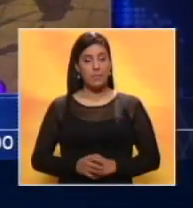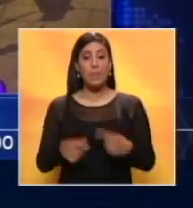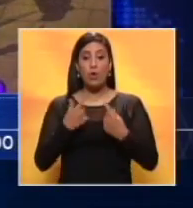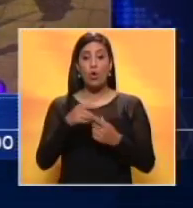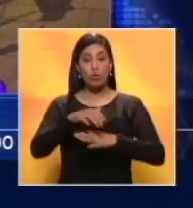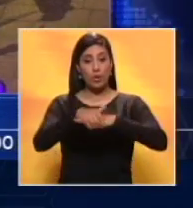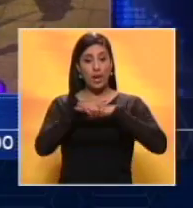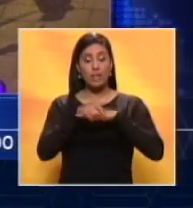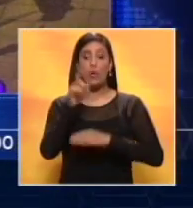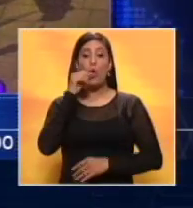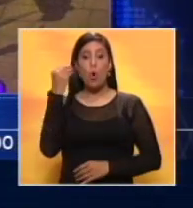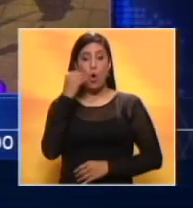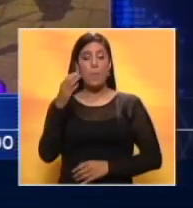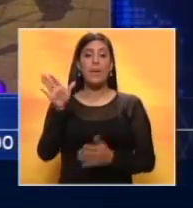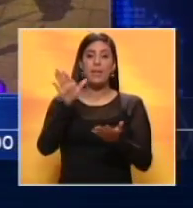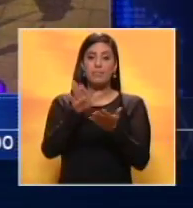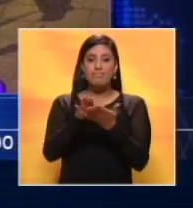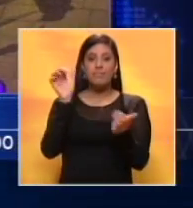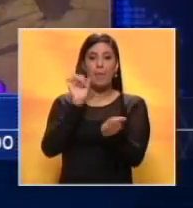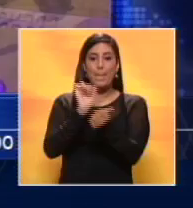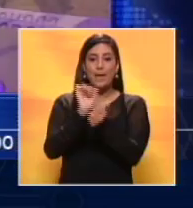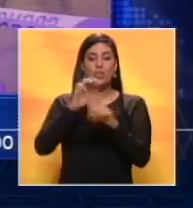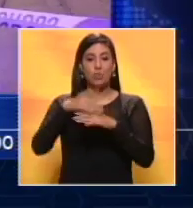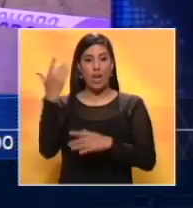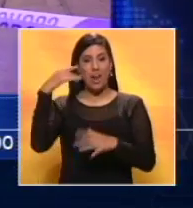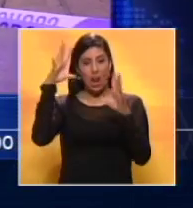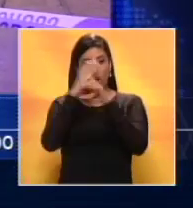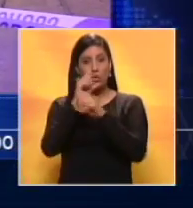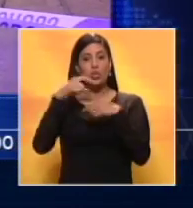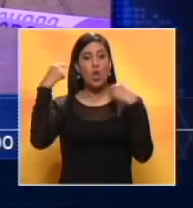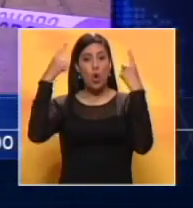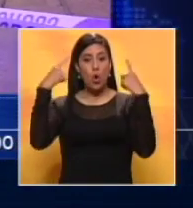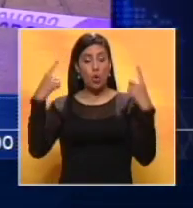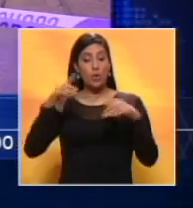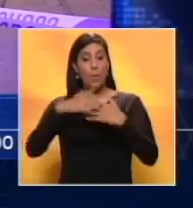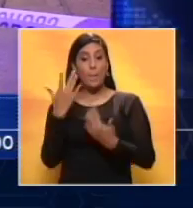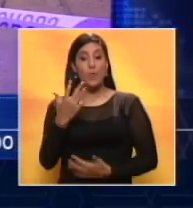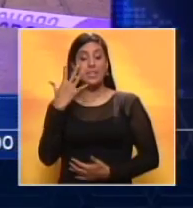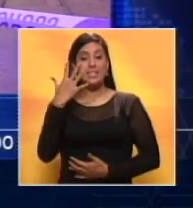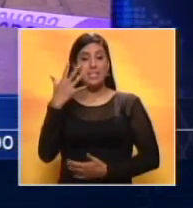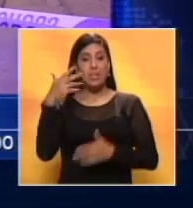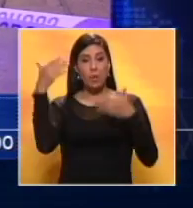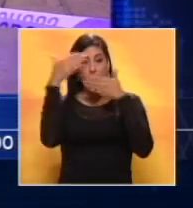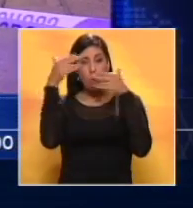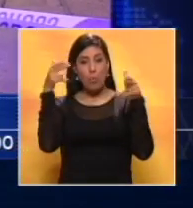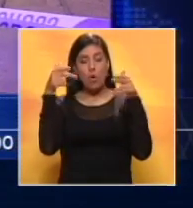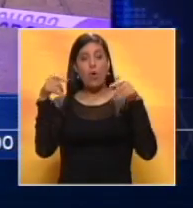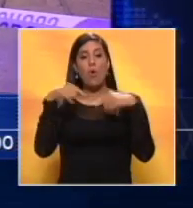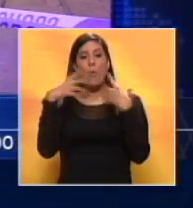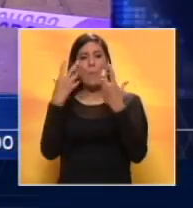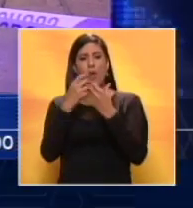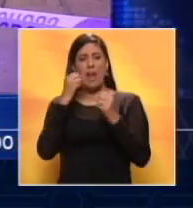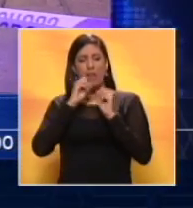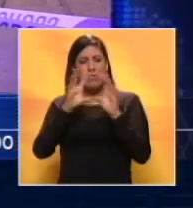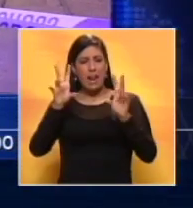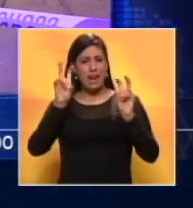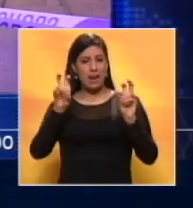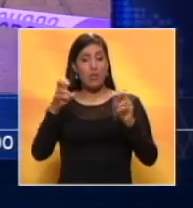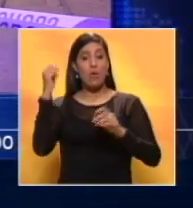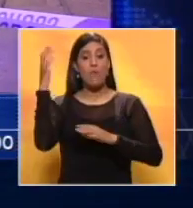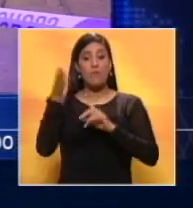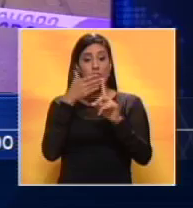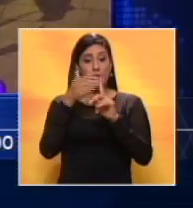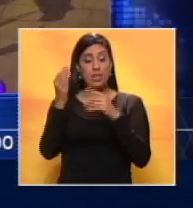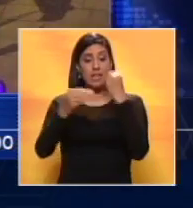En Inglaterra, un adolescente fue detenido anoche en Londres tras 5 ataques perpetrados con una sustancia corrosiva. Las